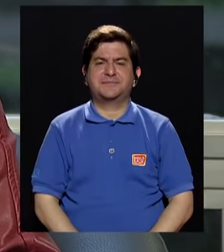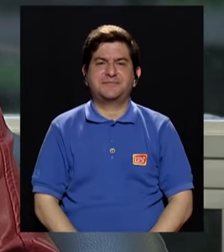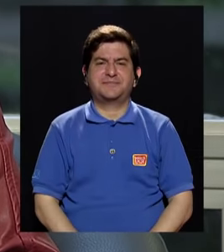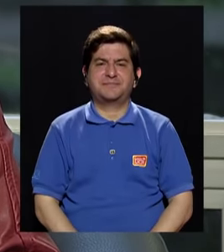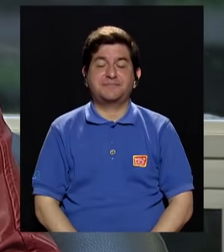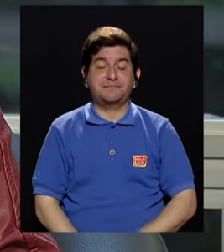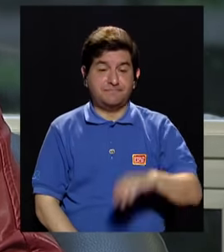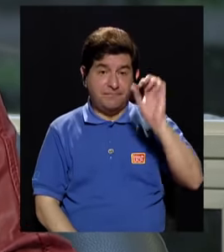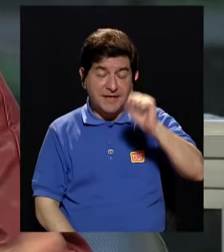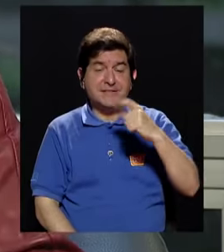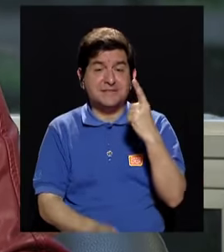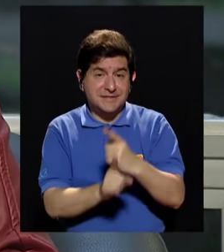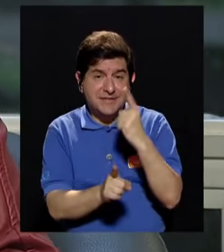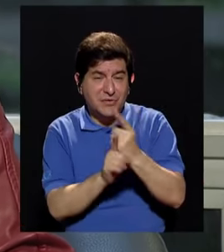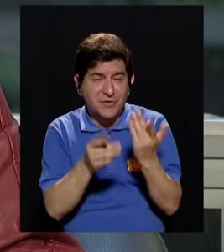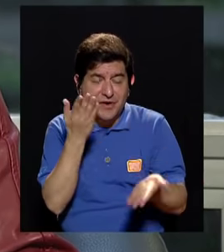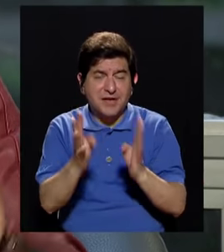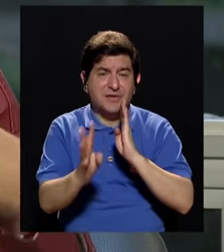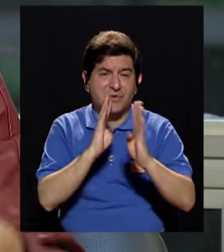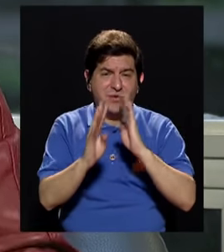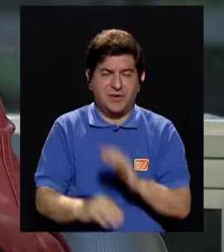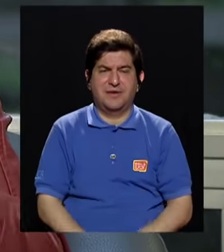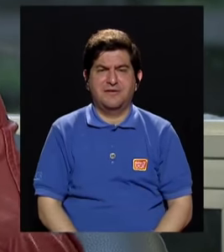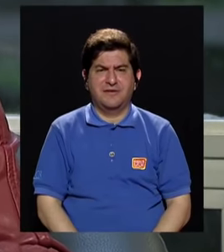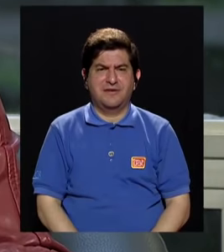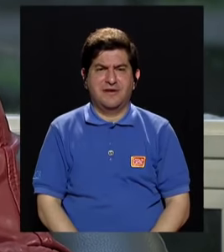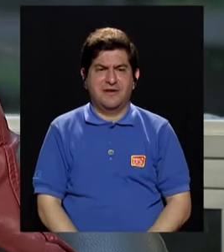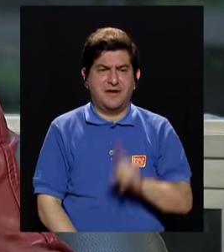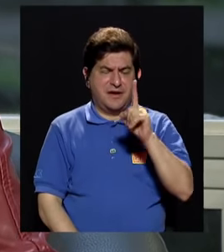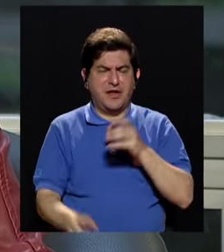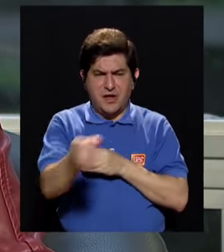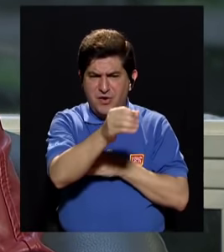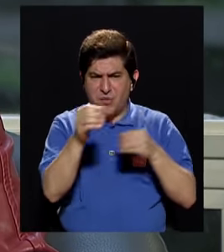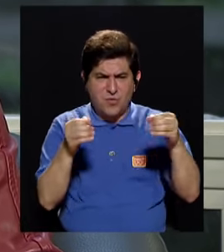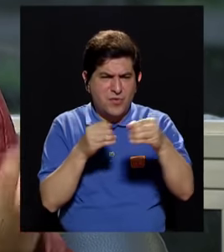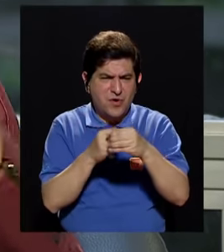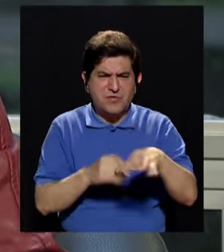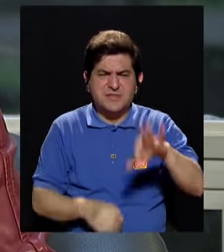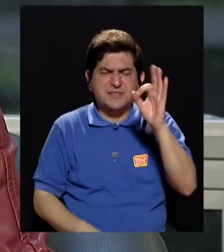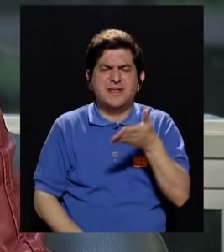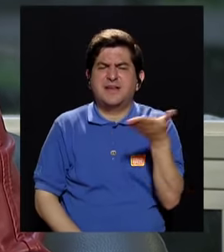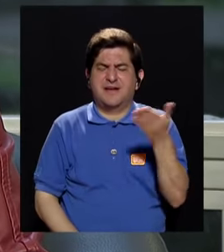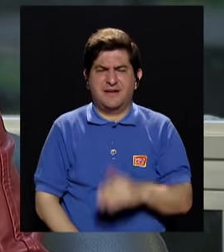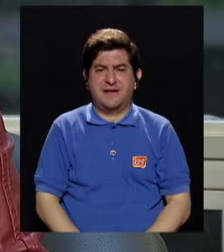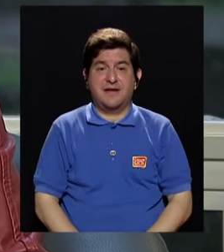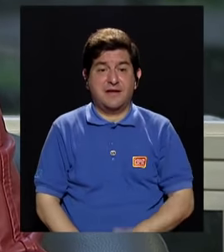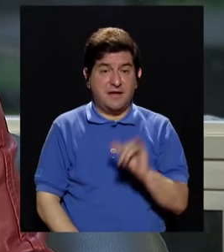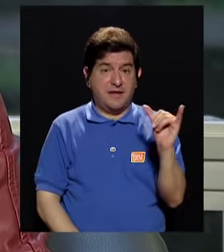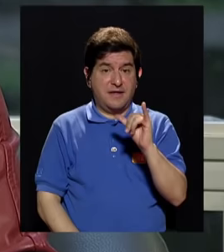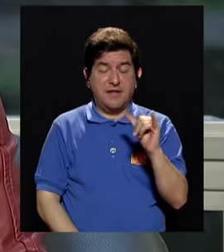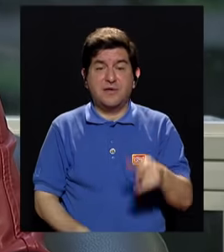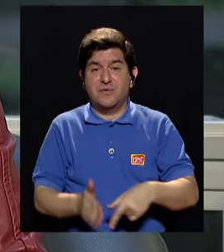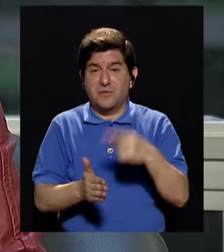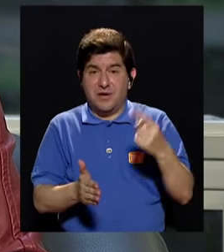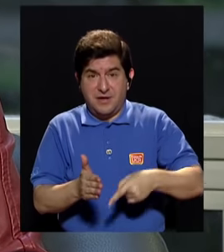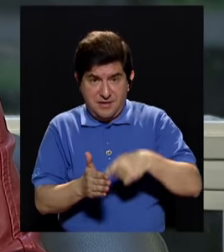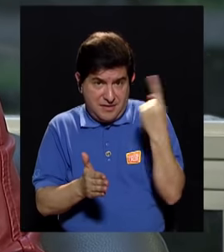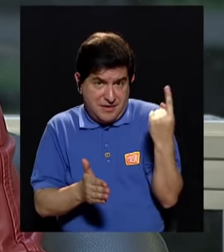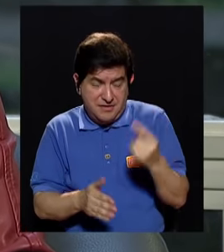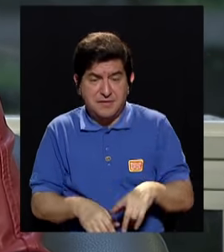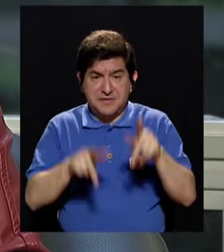Eh sí sería oportuno verdad hablábamos de lo que hay en un consultorio y sería oportuno retomar también porque muchas veces